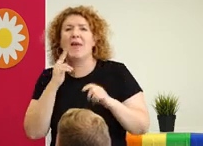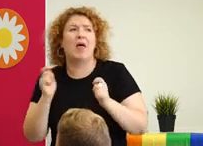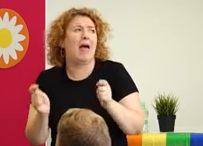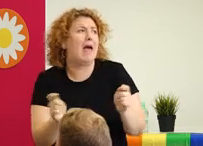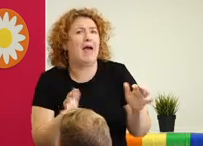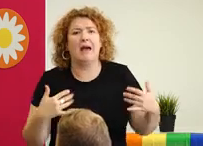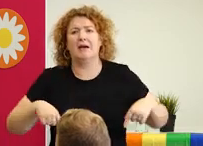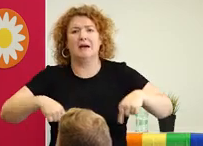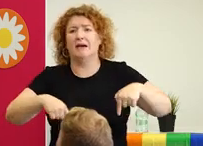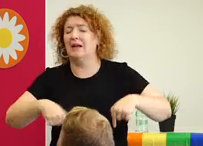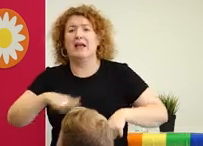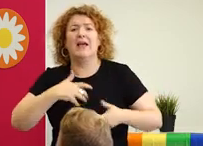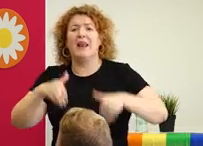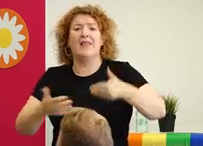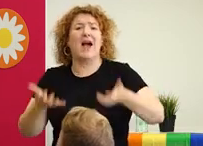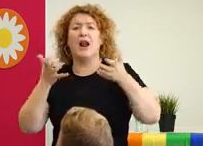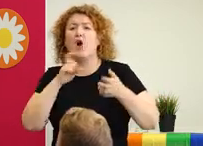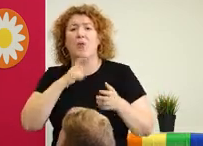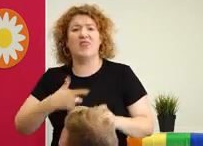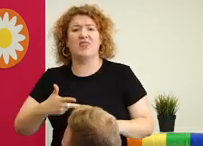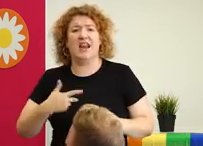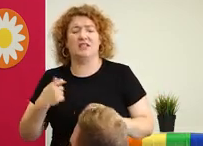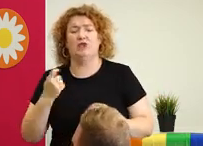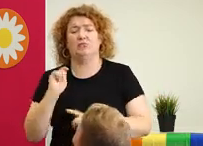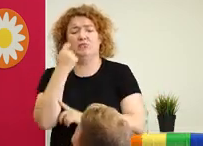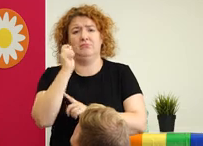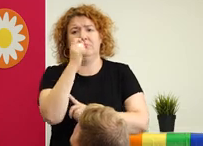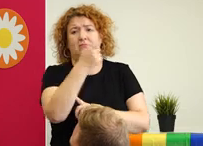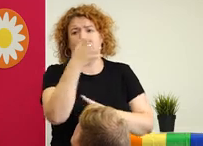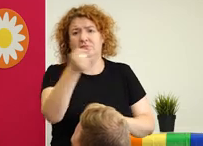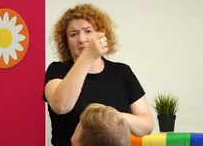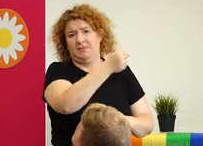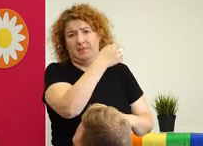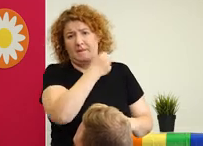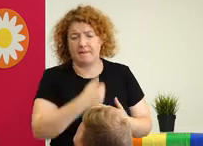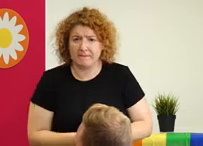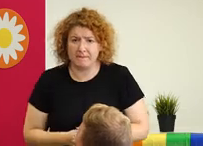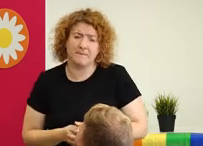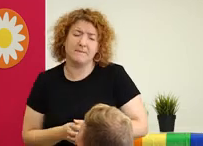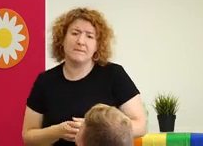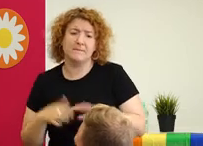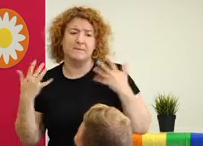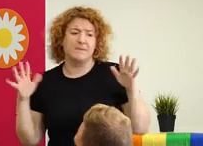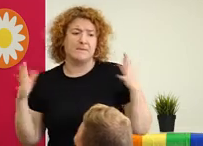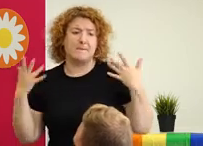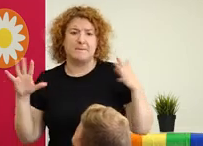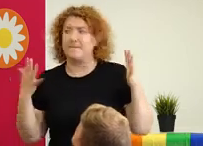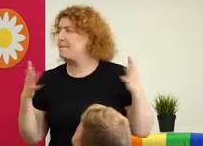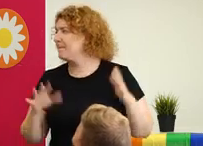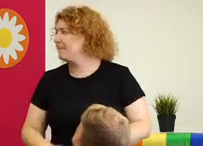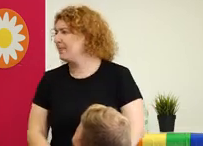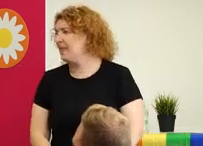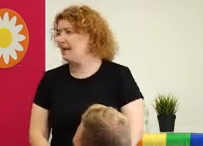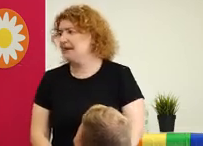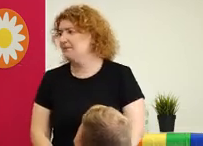fíjense además la fecha que han cogido para anunciarlo. La fecha del orgullo, casual, no, querían dar el titular. Menos mal que